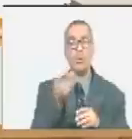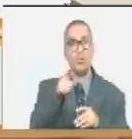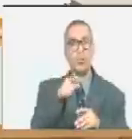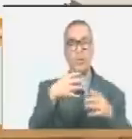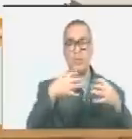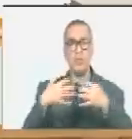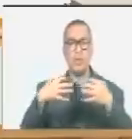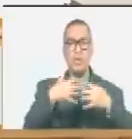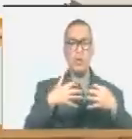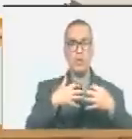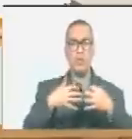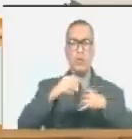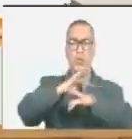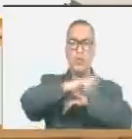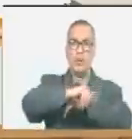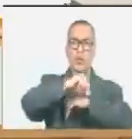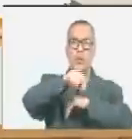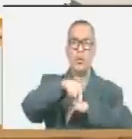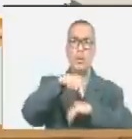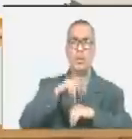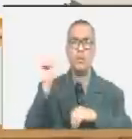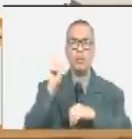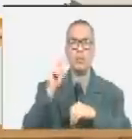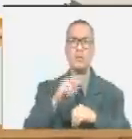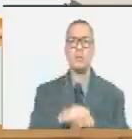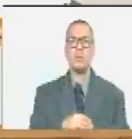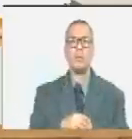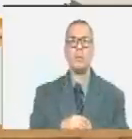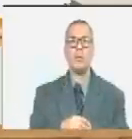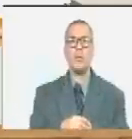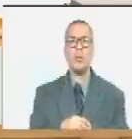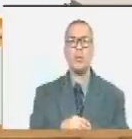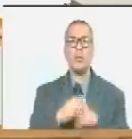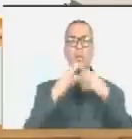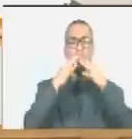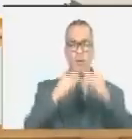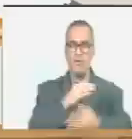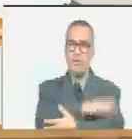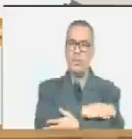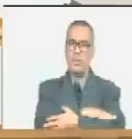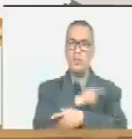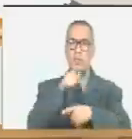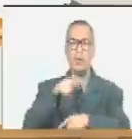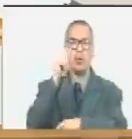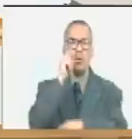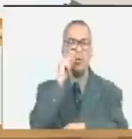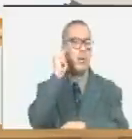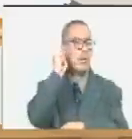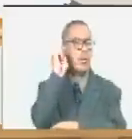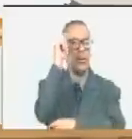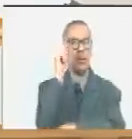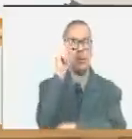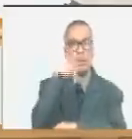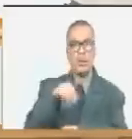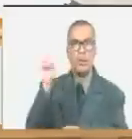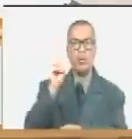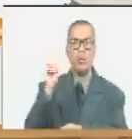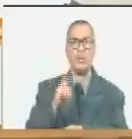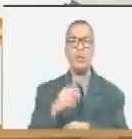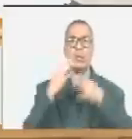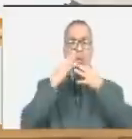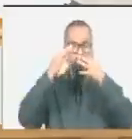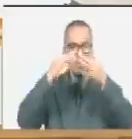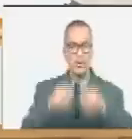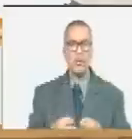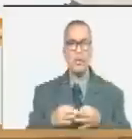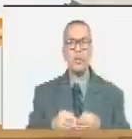lucha contra la corrupción en Venezuela. Quisiera felicitar también a las diputadas y a los diputados de Venezuela, de la